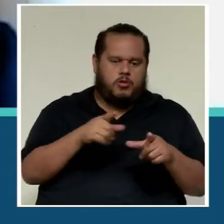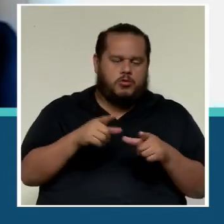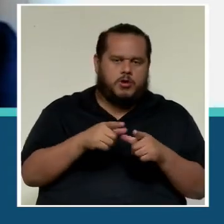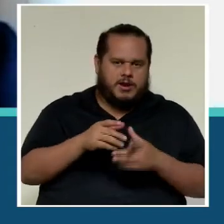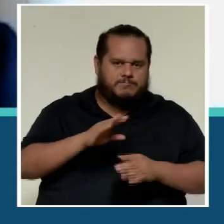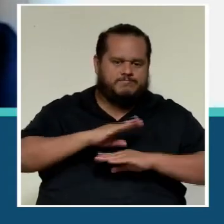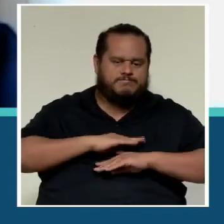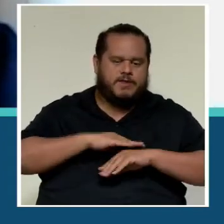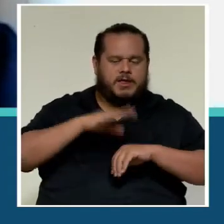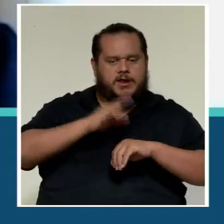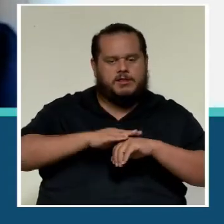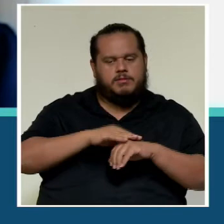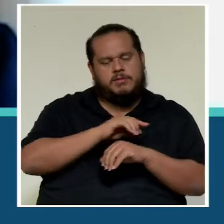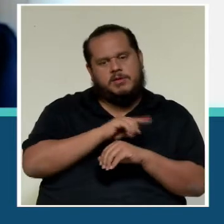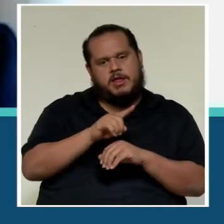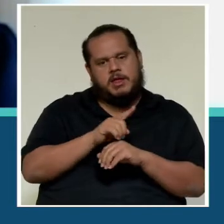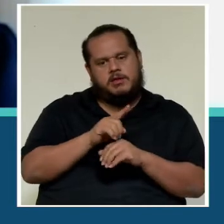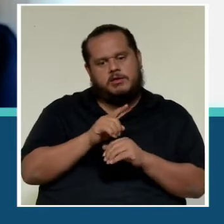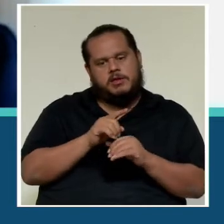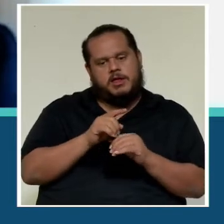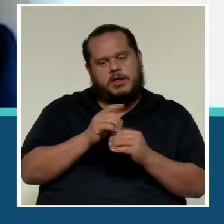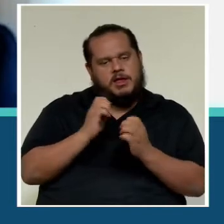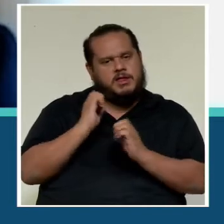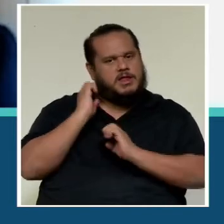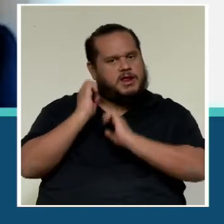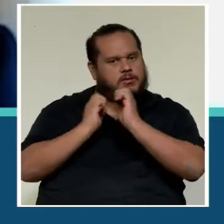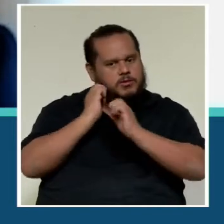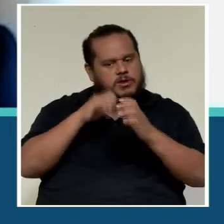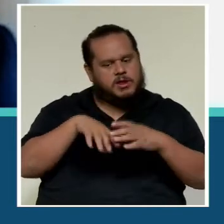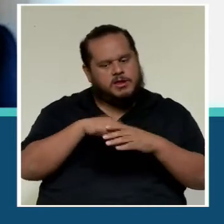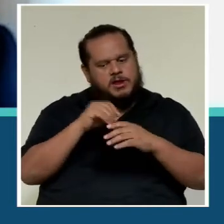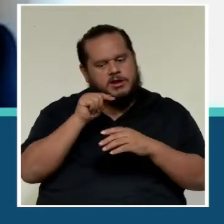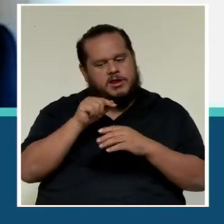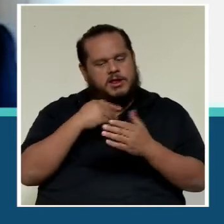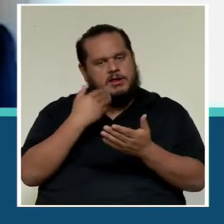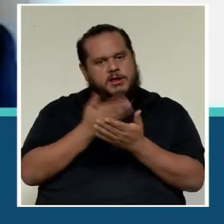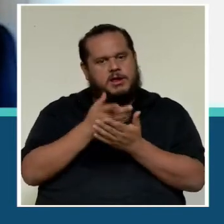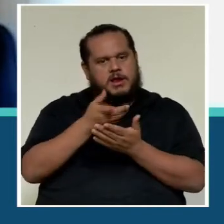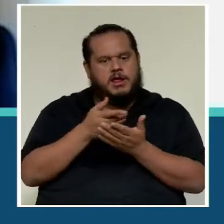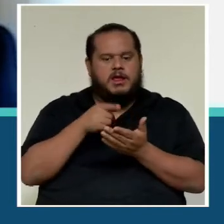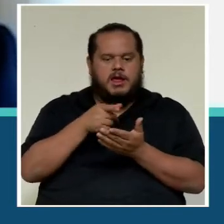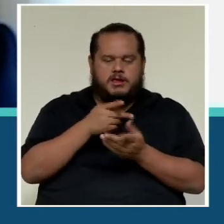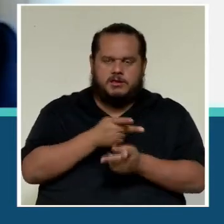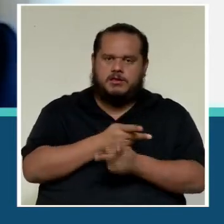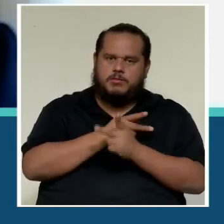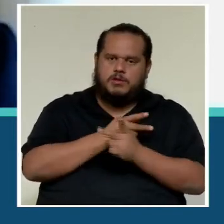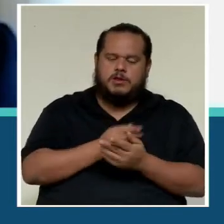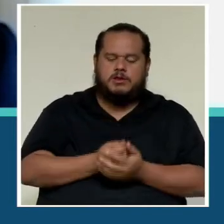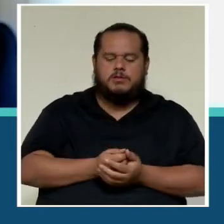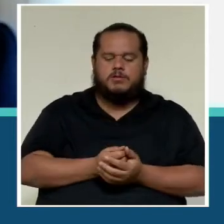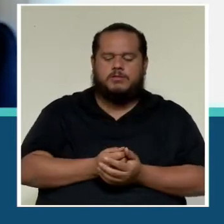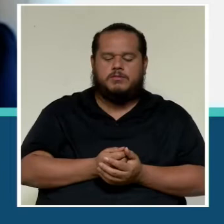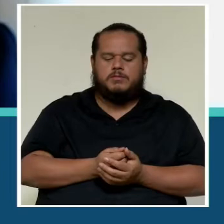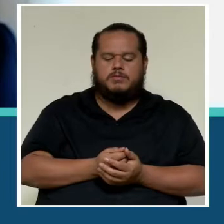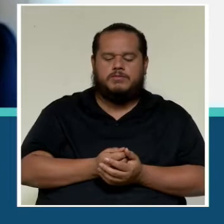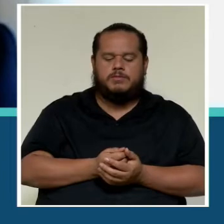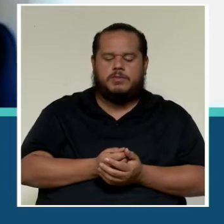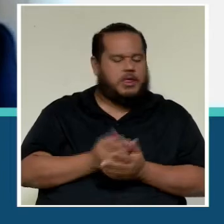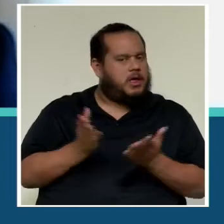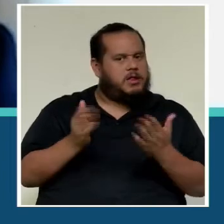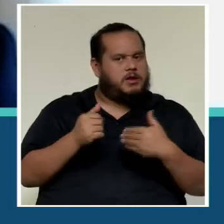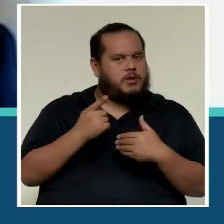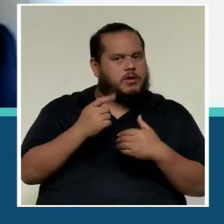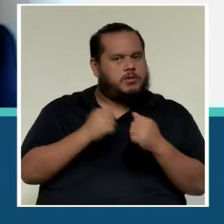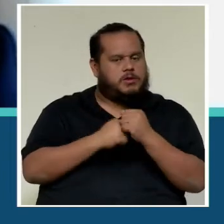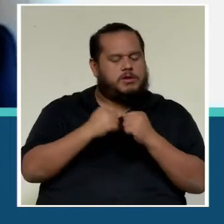les permite estar evolucionando, salir de ahí, llegar ahí y ahí están protegidos. Si no hay una